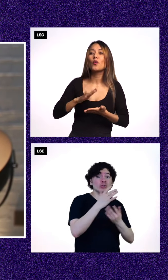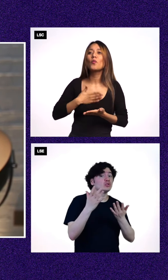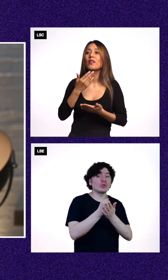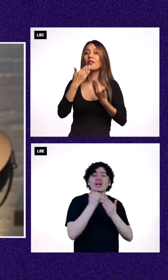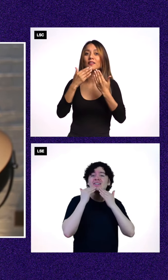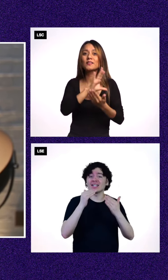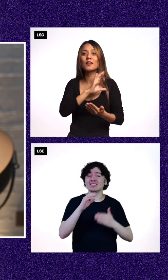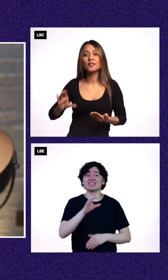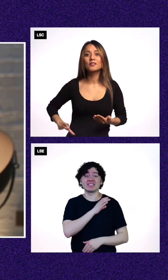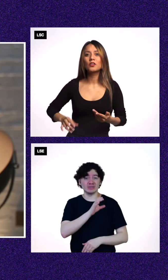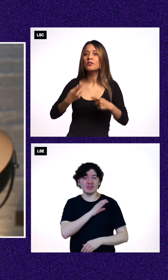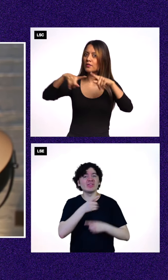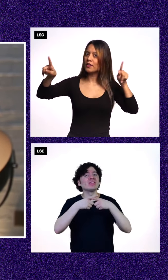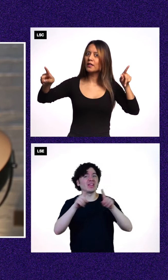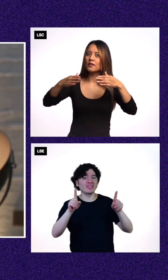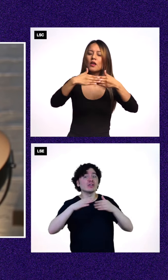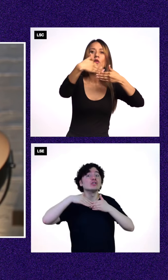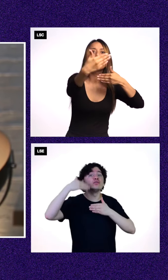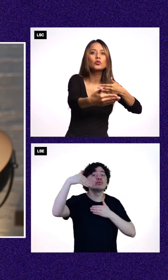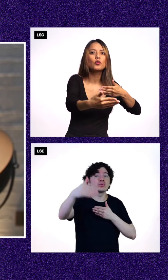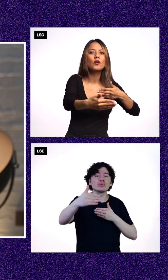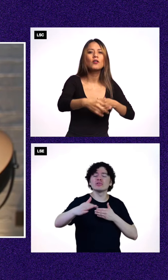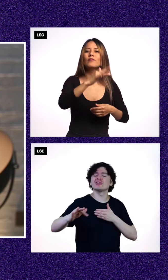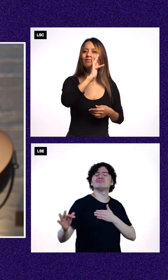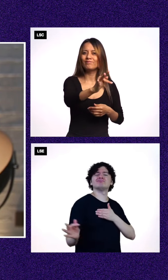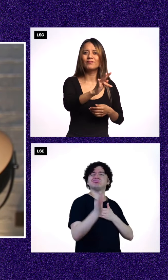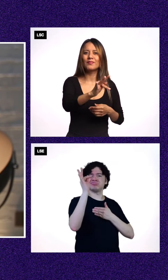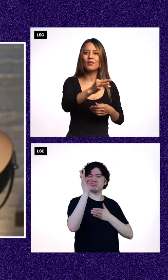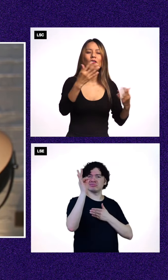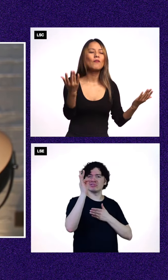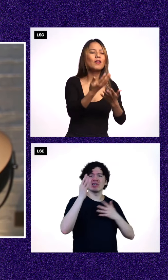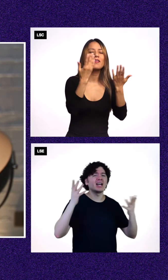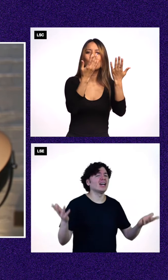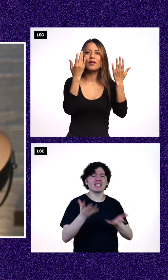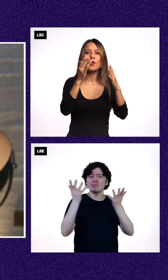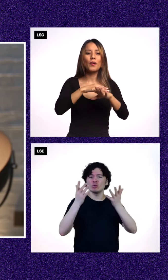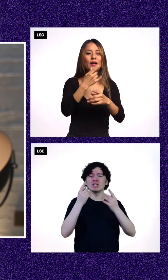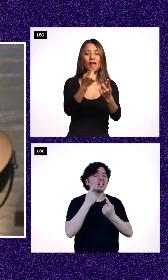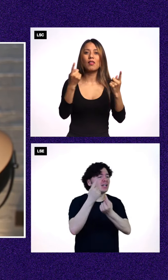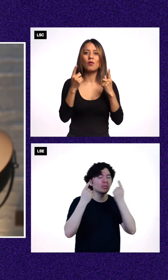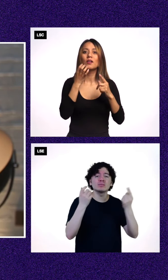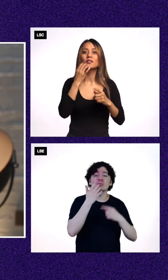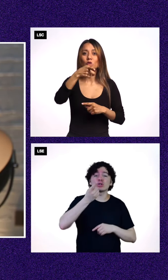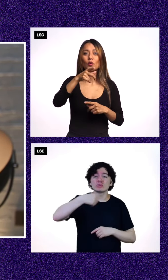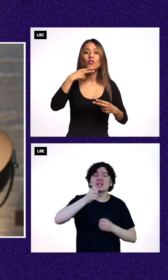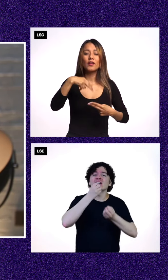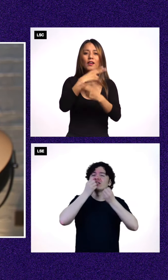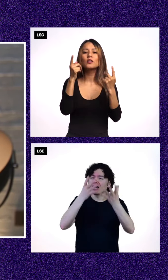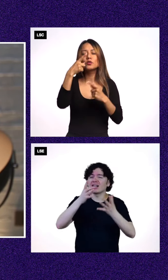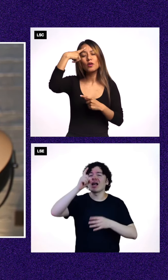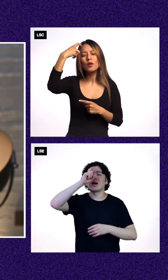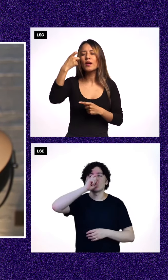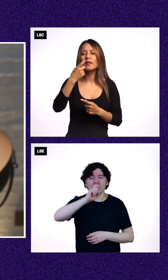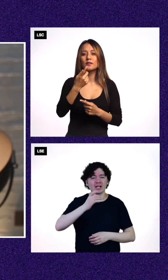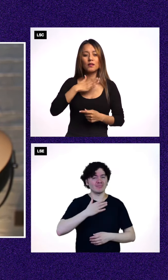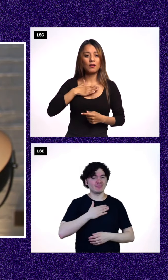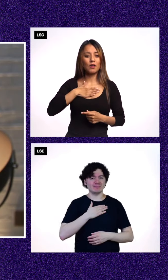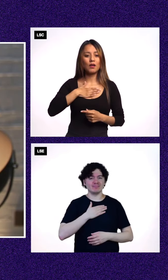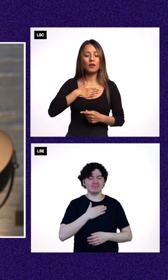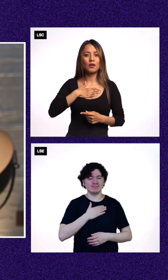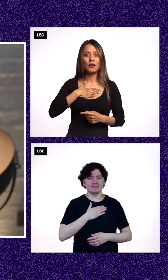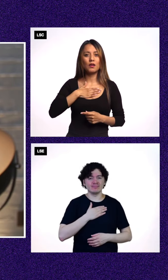fortalece. Ese es un versículo muy alentador. Cada vez que lo declaras, te recuerdas a ti mismo que eres